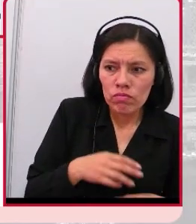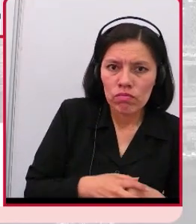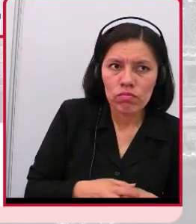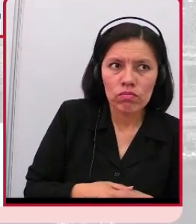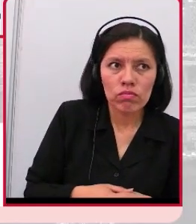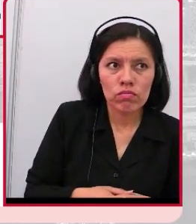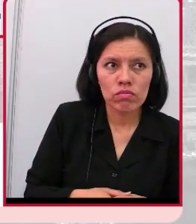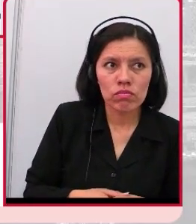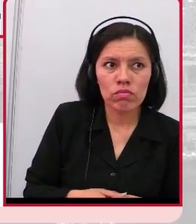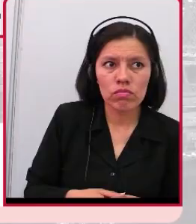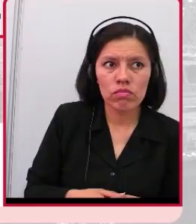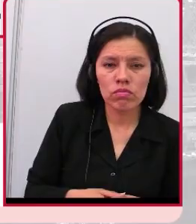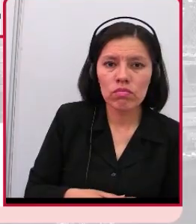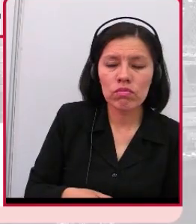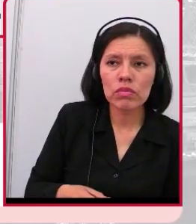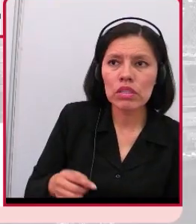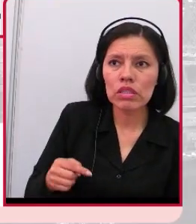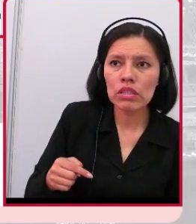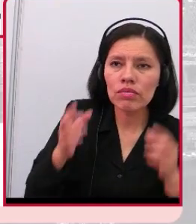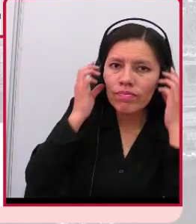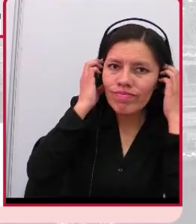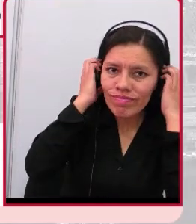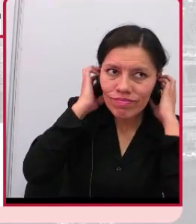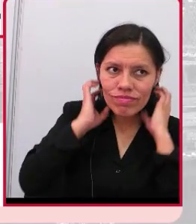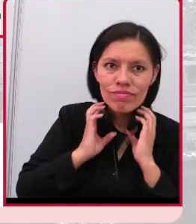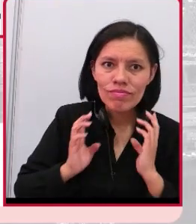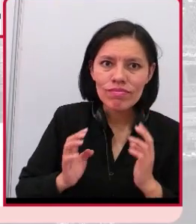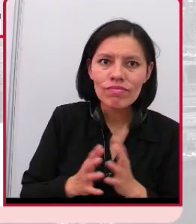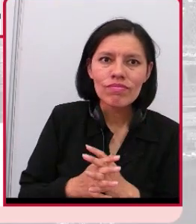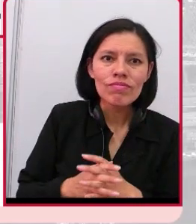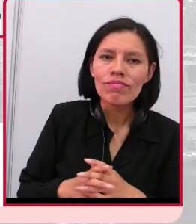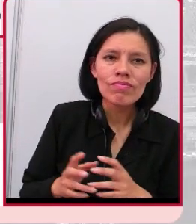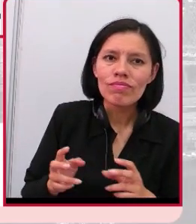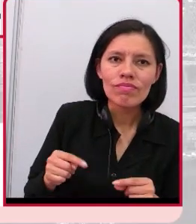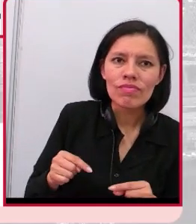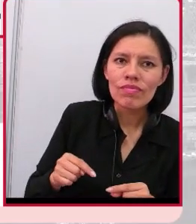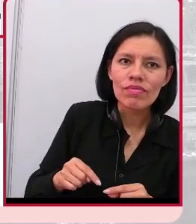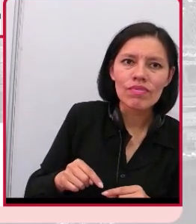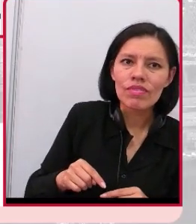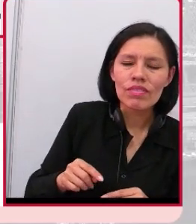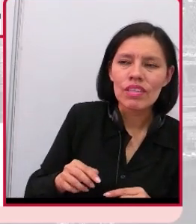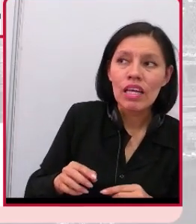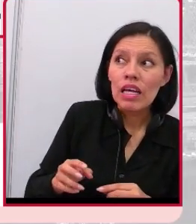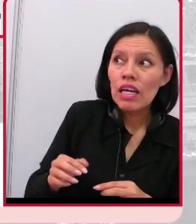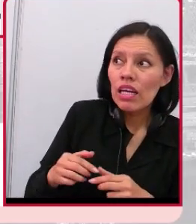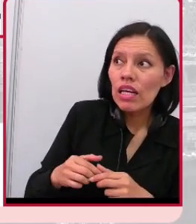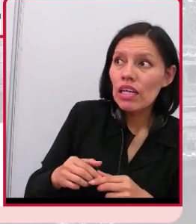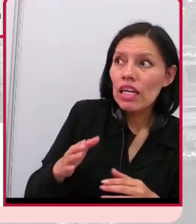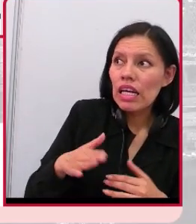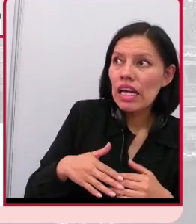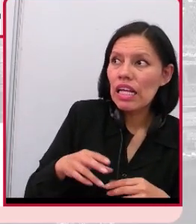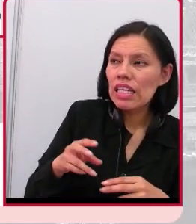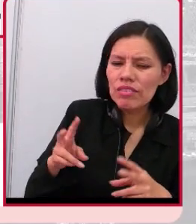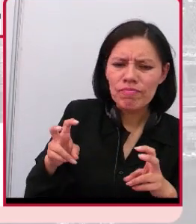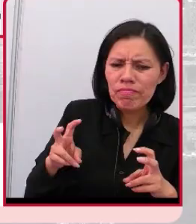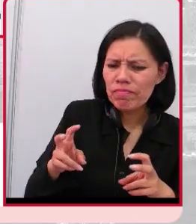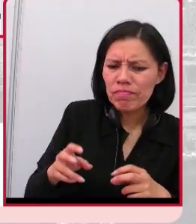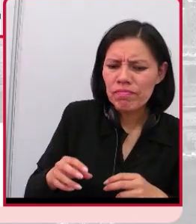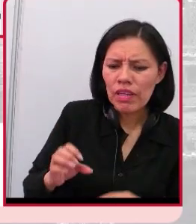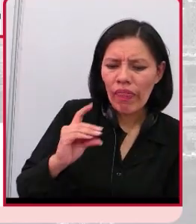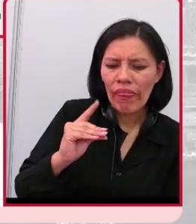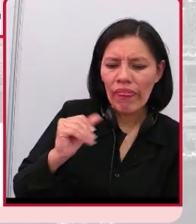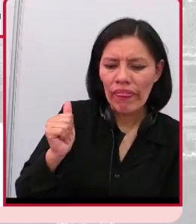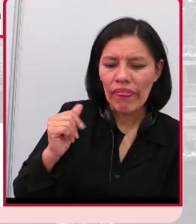solo algo puntual, sino porque que acá no es nadie toca, marcado en un nosotros set de dashboard. Los sets de dashboard nos ayudan